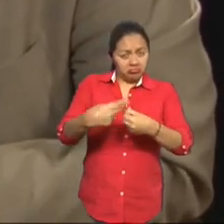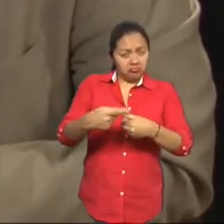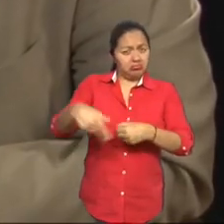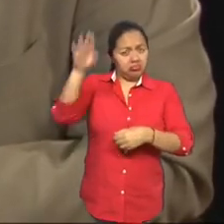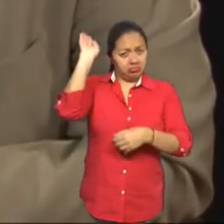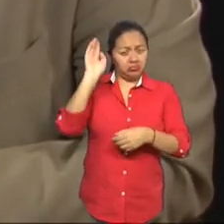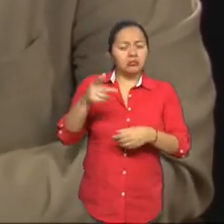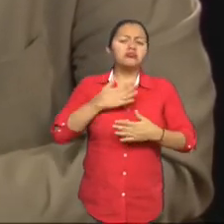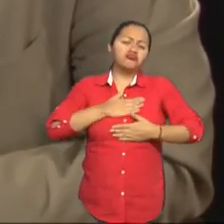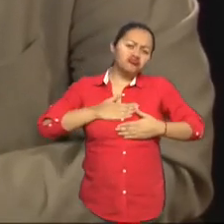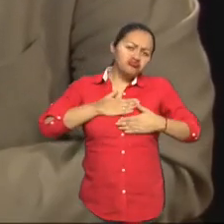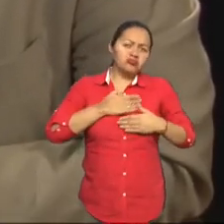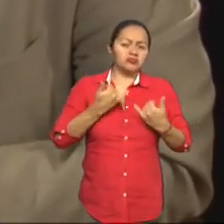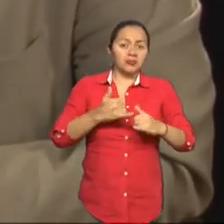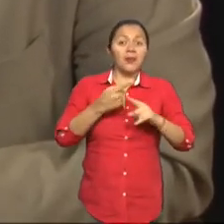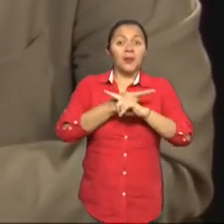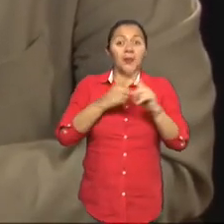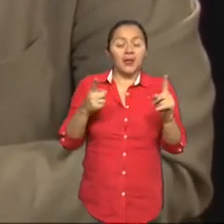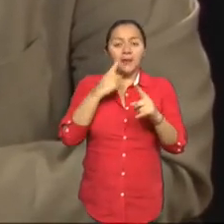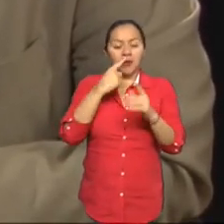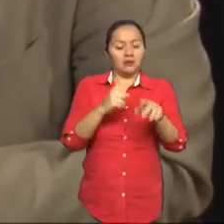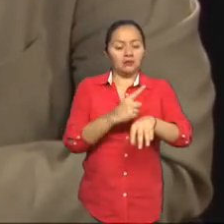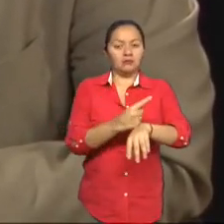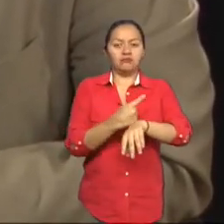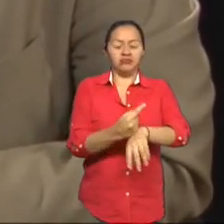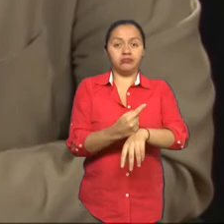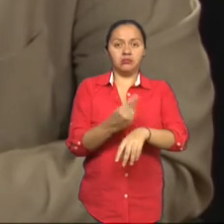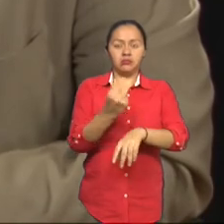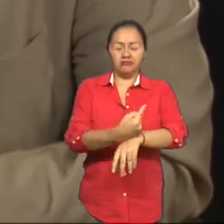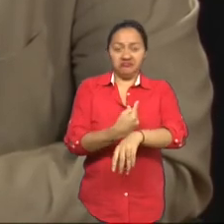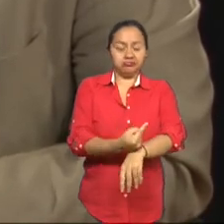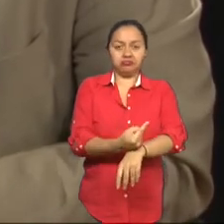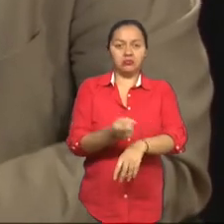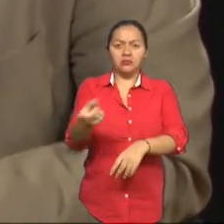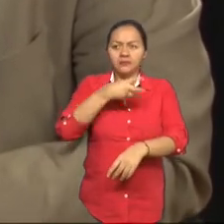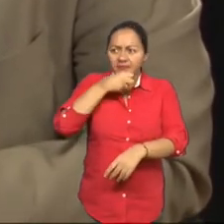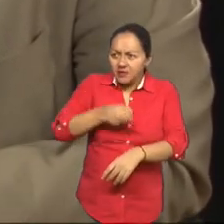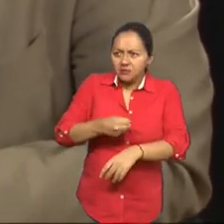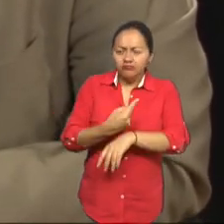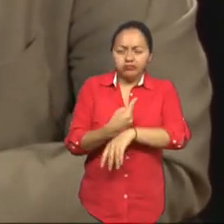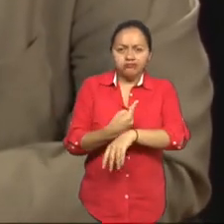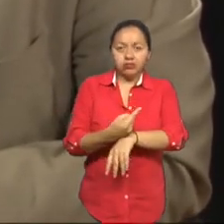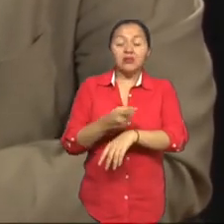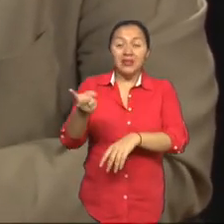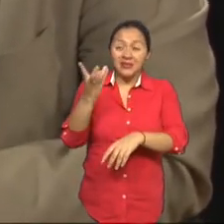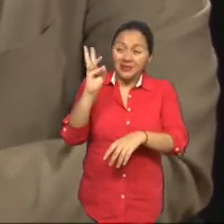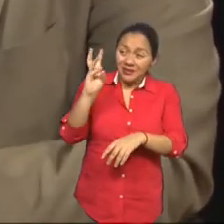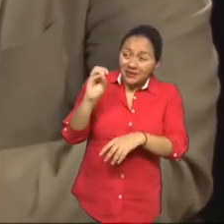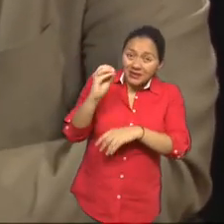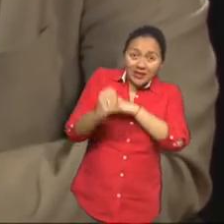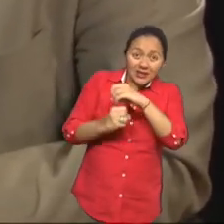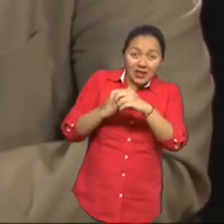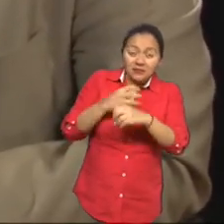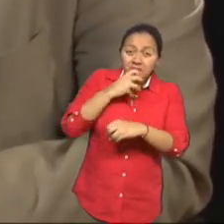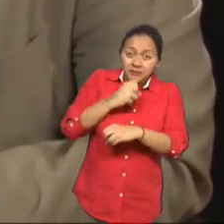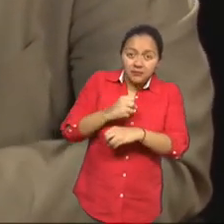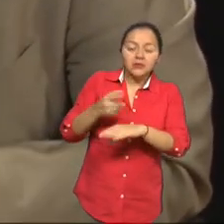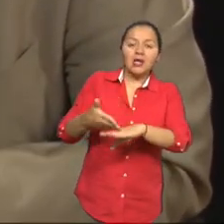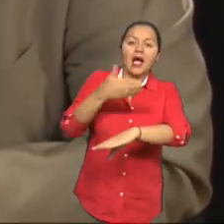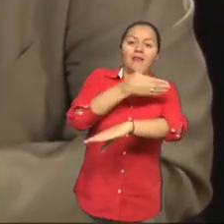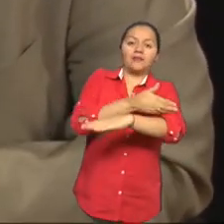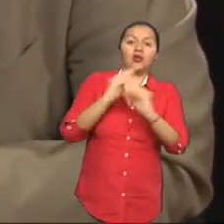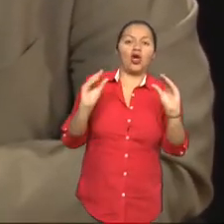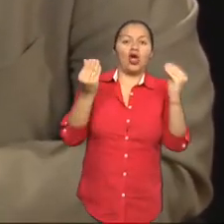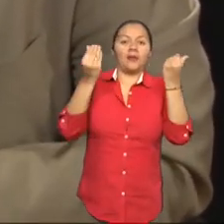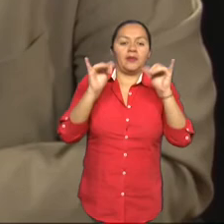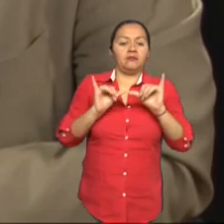vez recreativamente, pero ves que ponen unas marcas que dan miedo. Entonces, te das cuenta que esa persona que tiene 60 años, desde muy joven, todavía